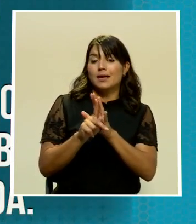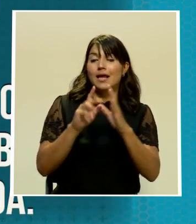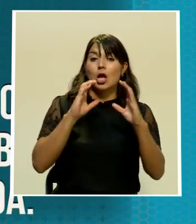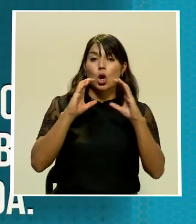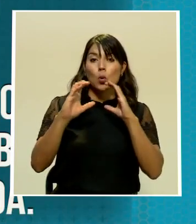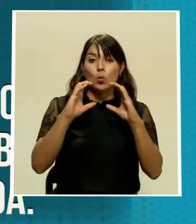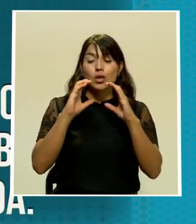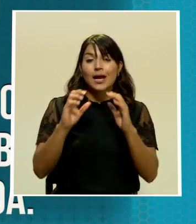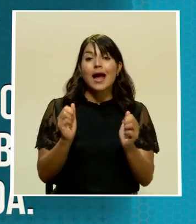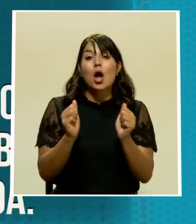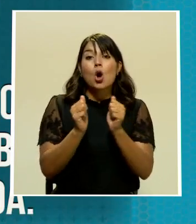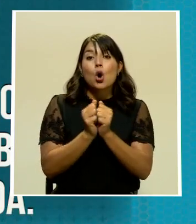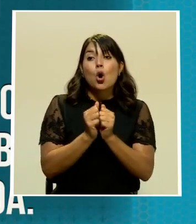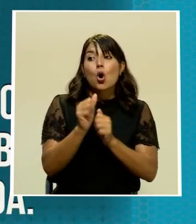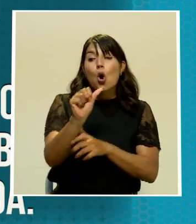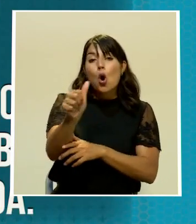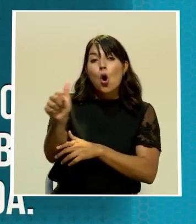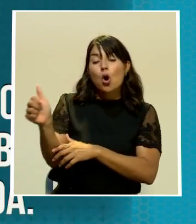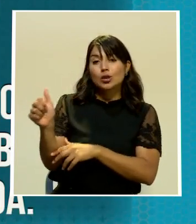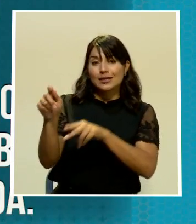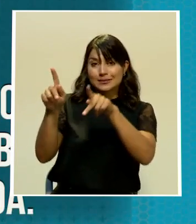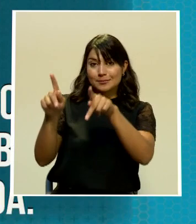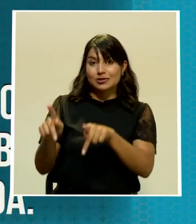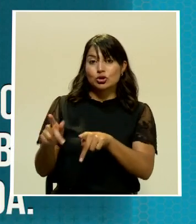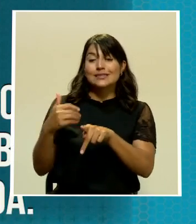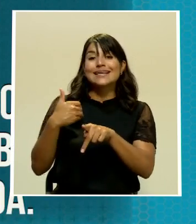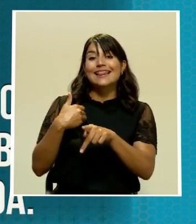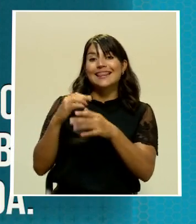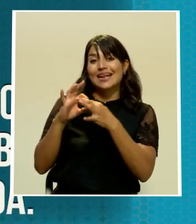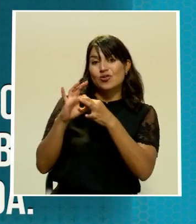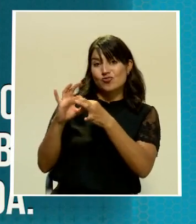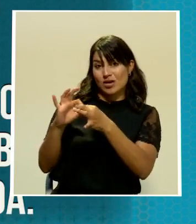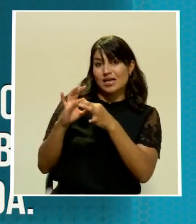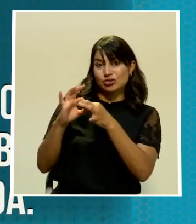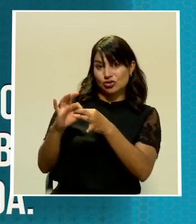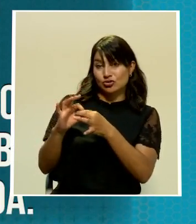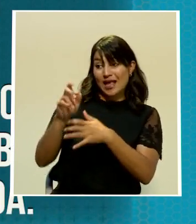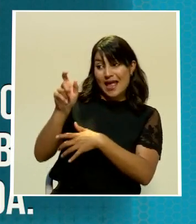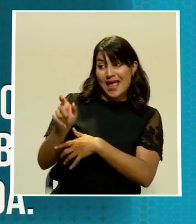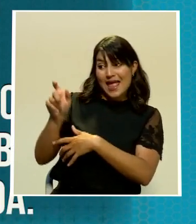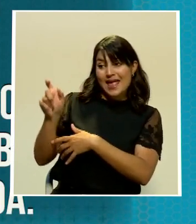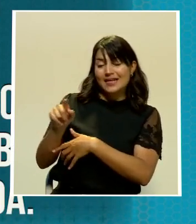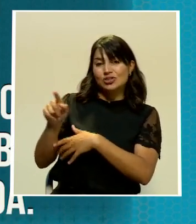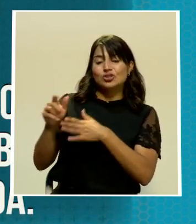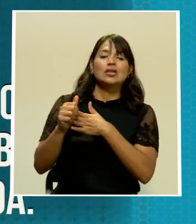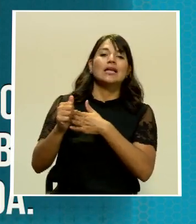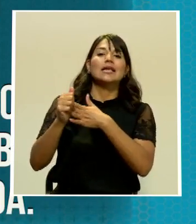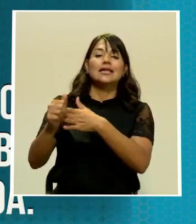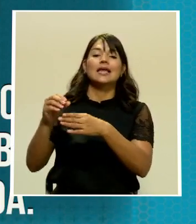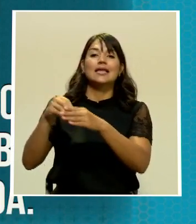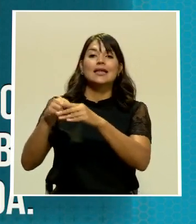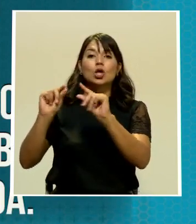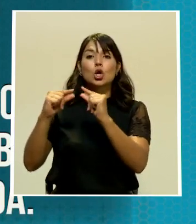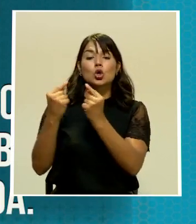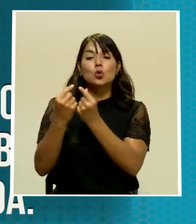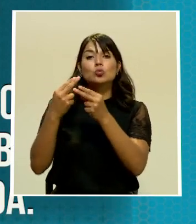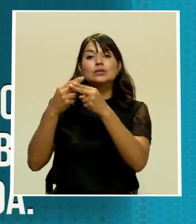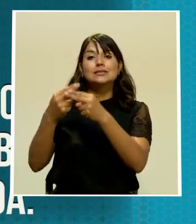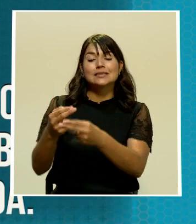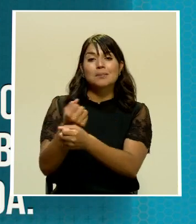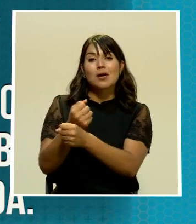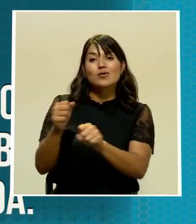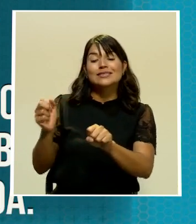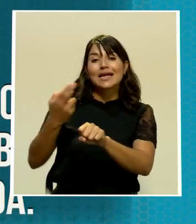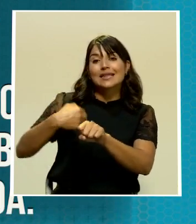comunicarse con los demás imputados en su condición de líderes del Movimiento Rescate Nacional cuando dicha comunicación tenga